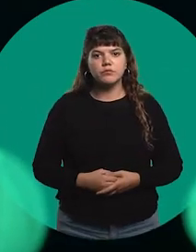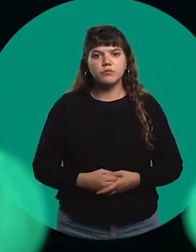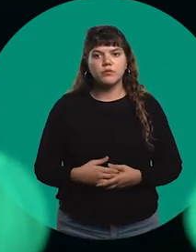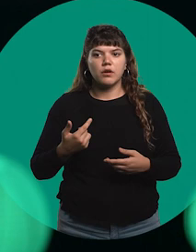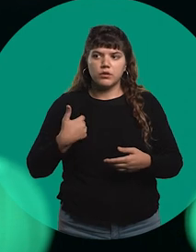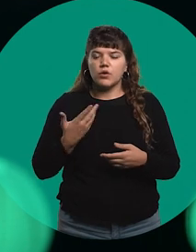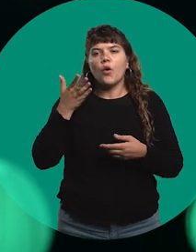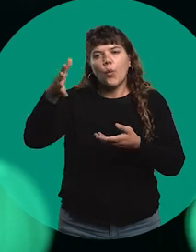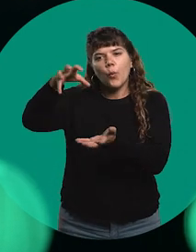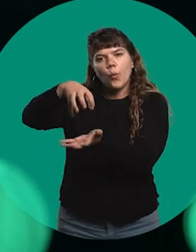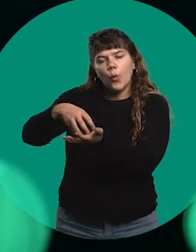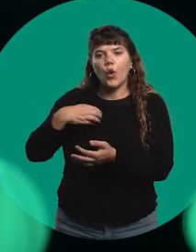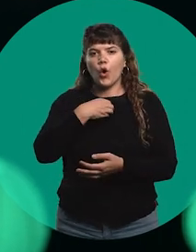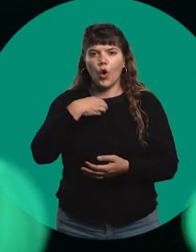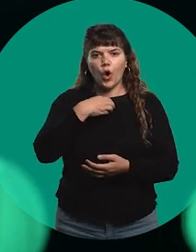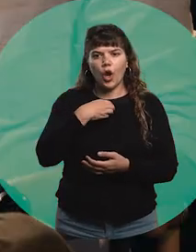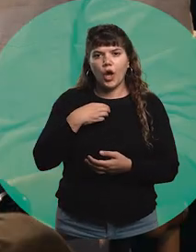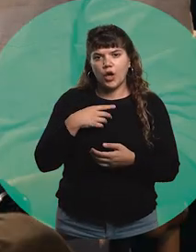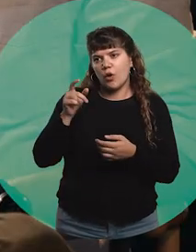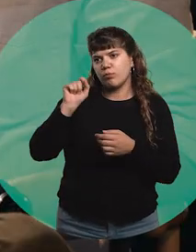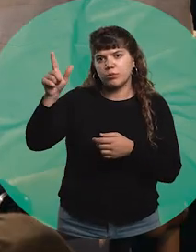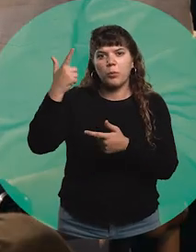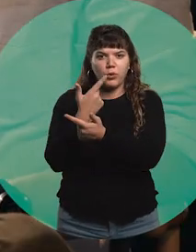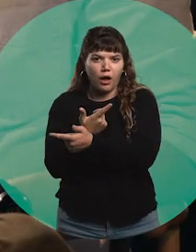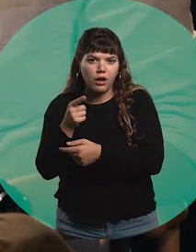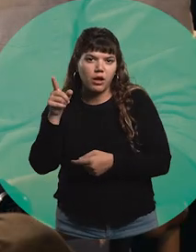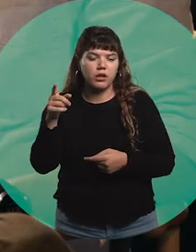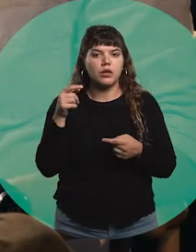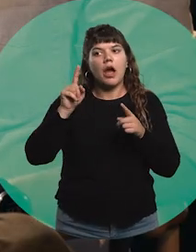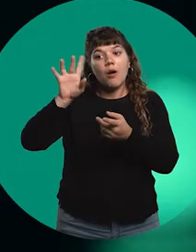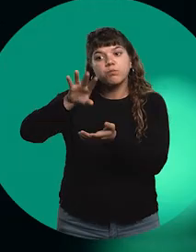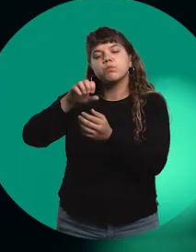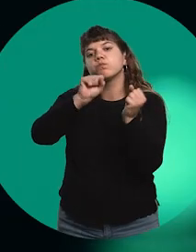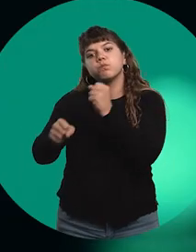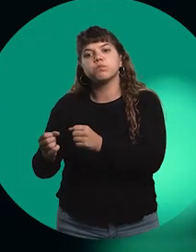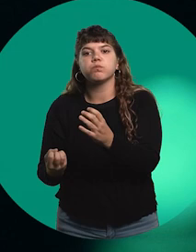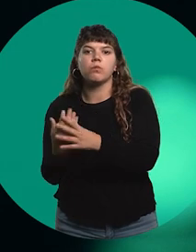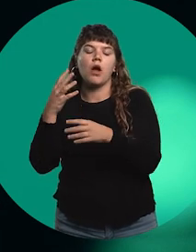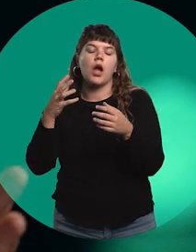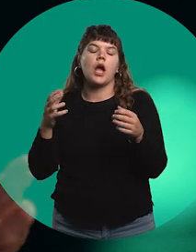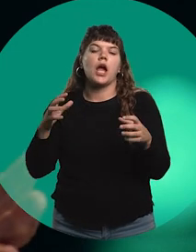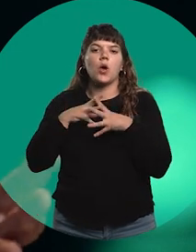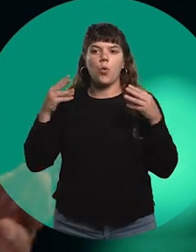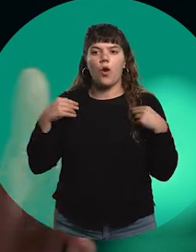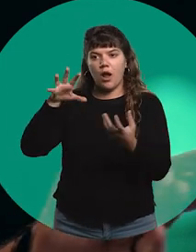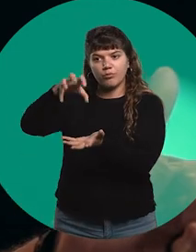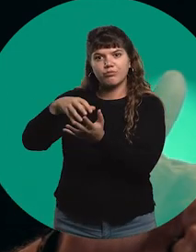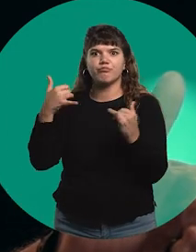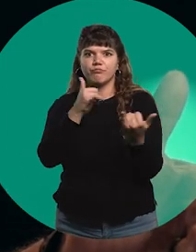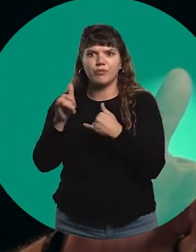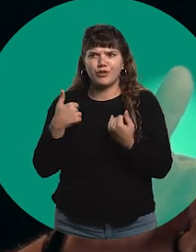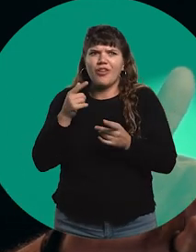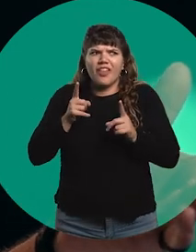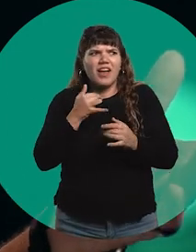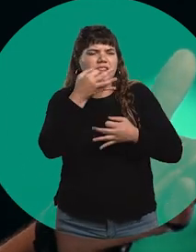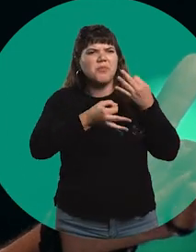Luego trabajando en Los Maristas, un colegio de puntacarretas. Ahí fundamos una escuela de animación. Cuando había que explicar lo que era un